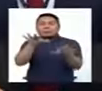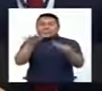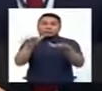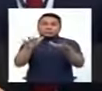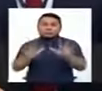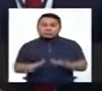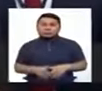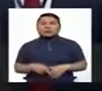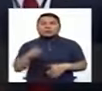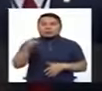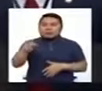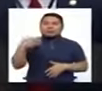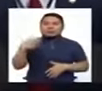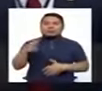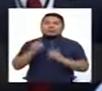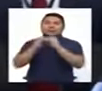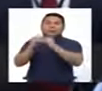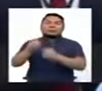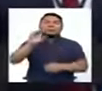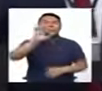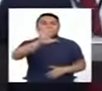regulares, ahí estamos dando